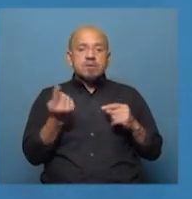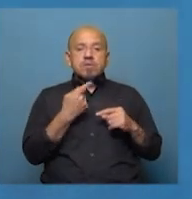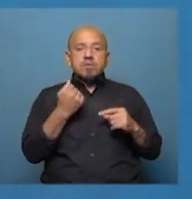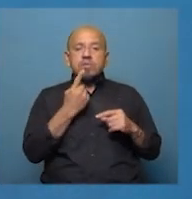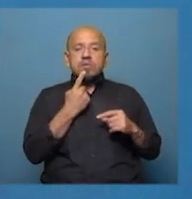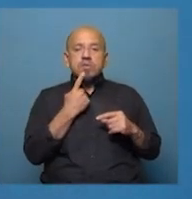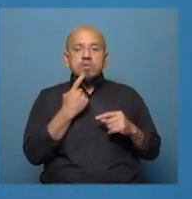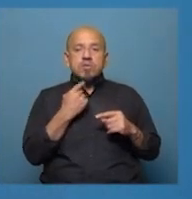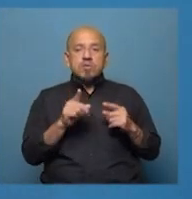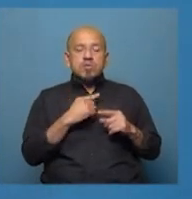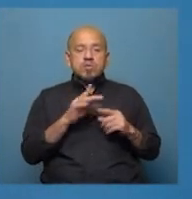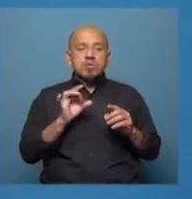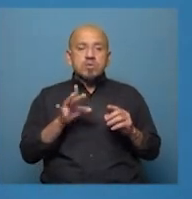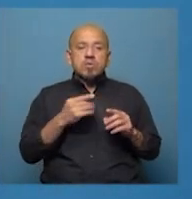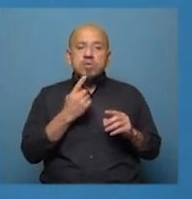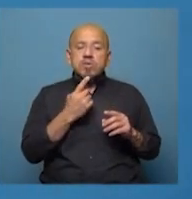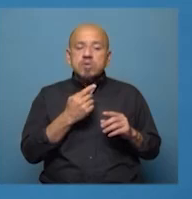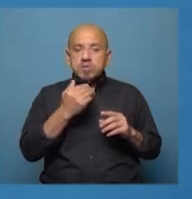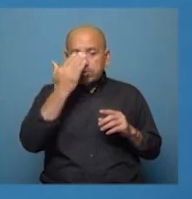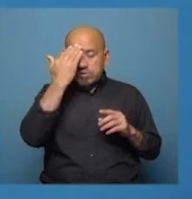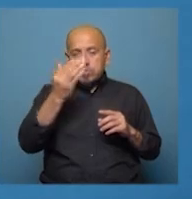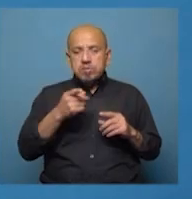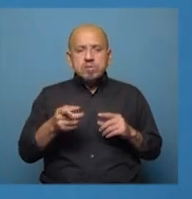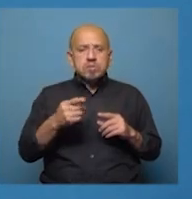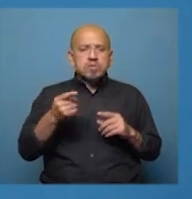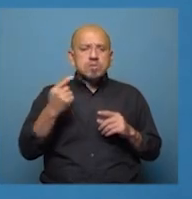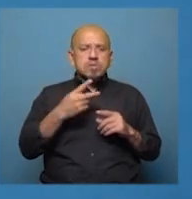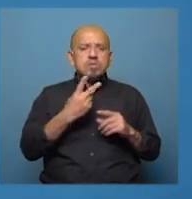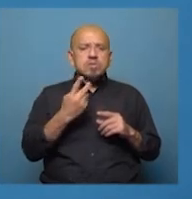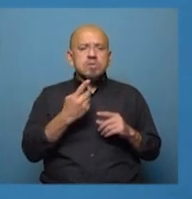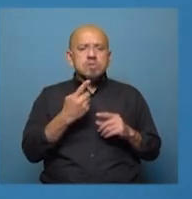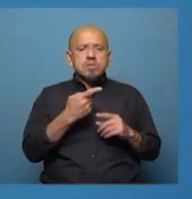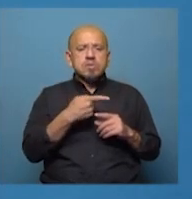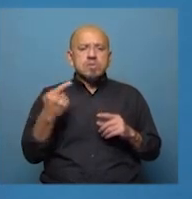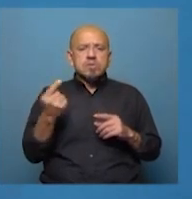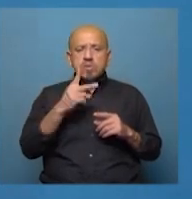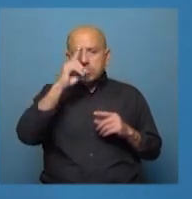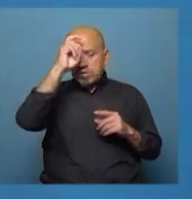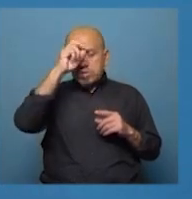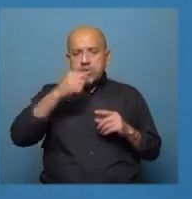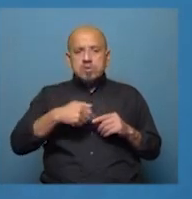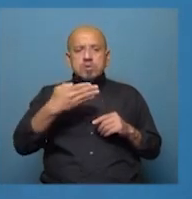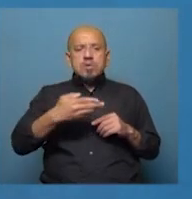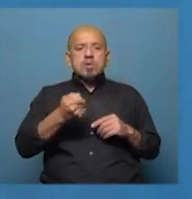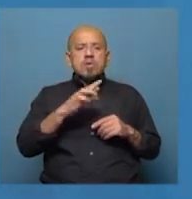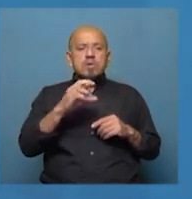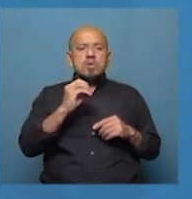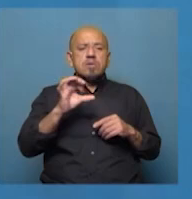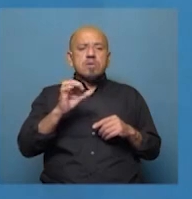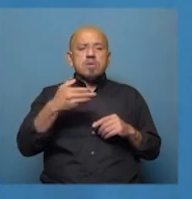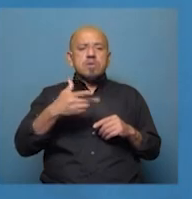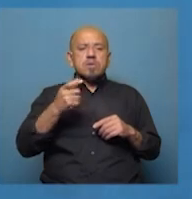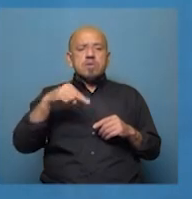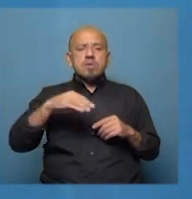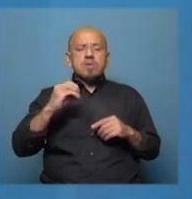todos no solamente los del frente amplio yo estuve hace un par de semanas en una policlínica en Barros blancos no encontraban